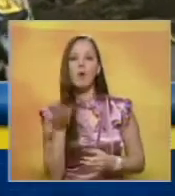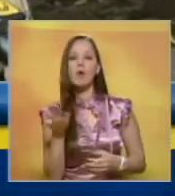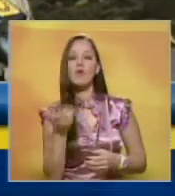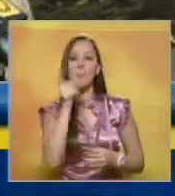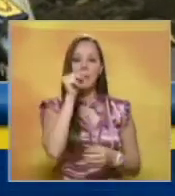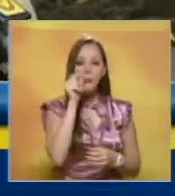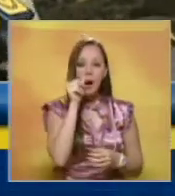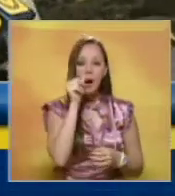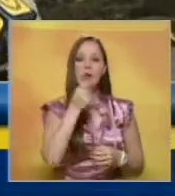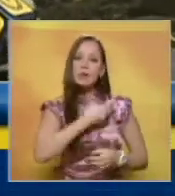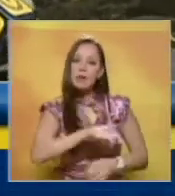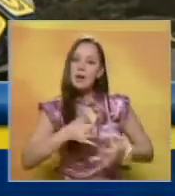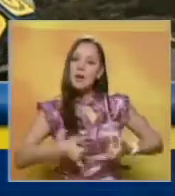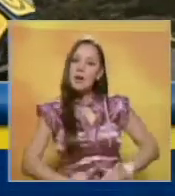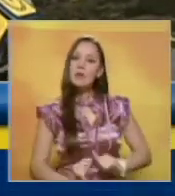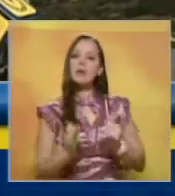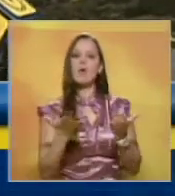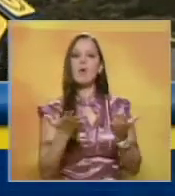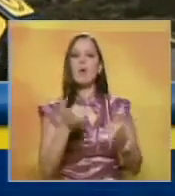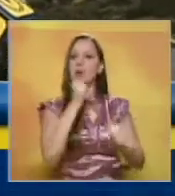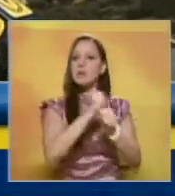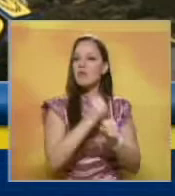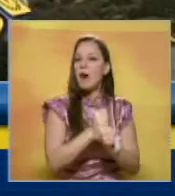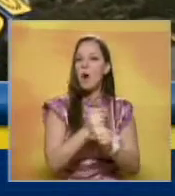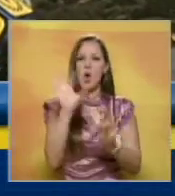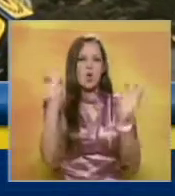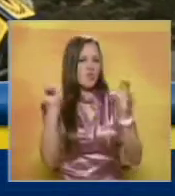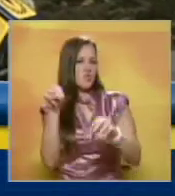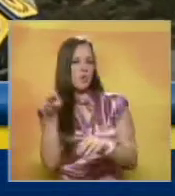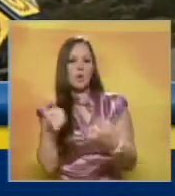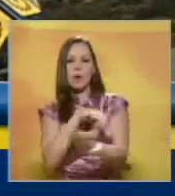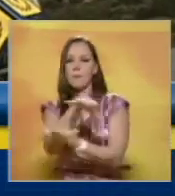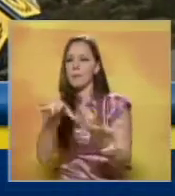padre de familia, trabajador, no se mete con nadie.